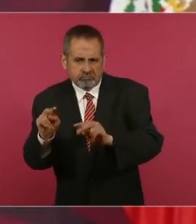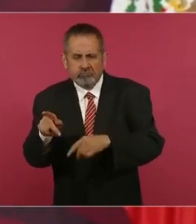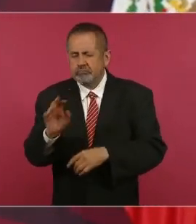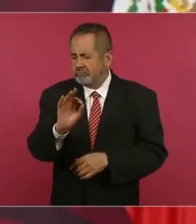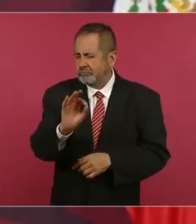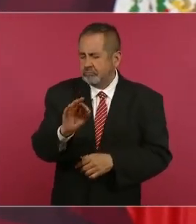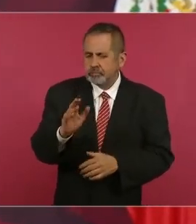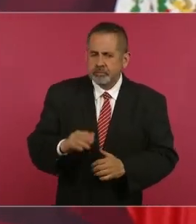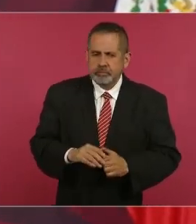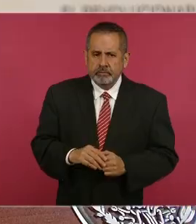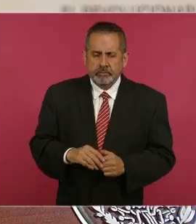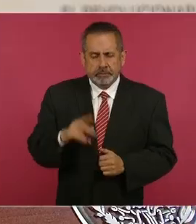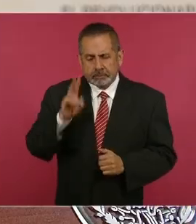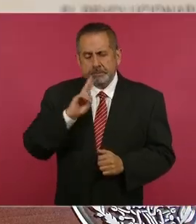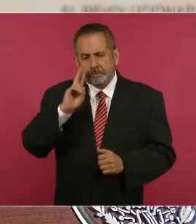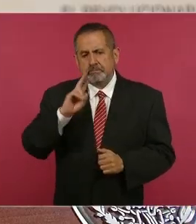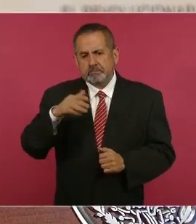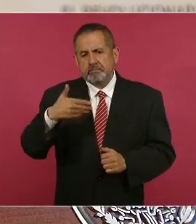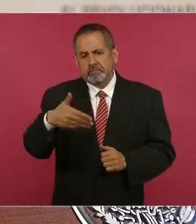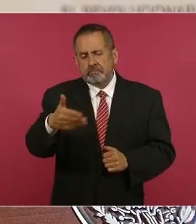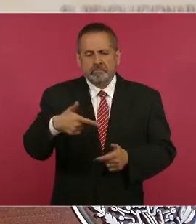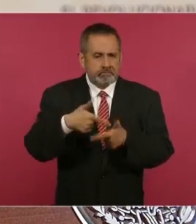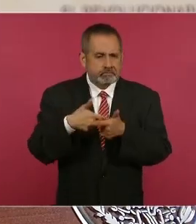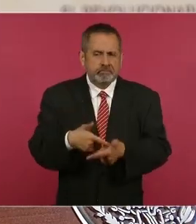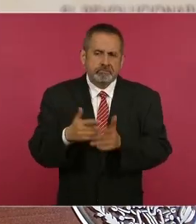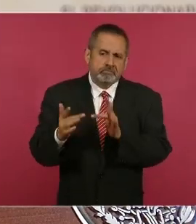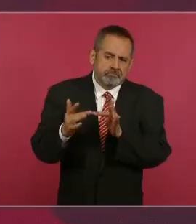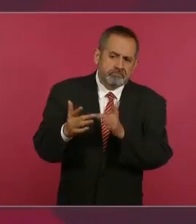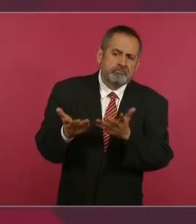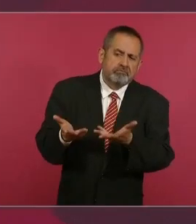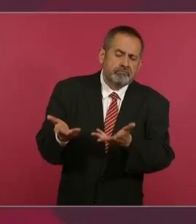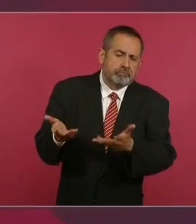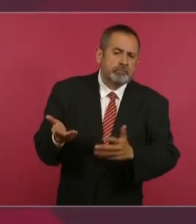Y vamos a seguir